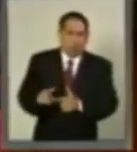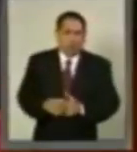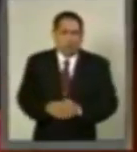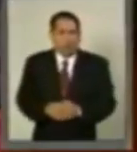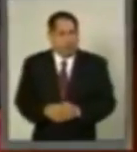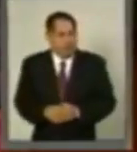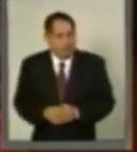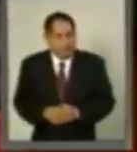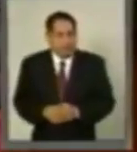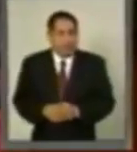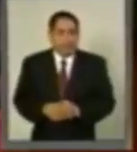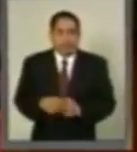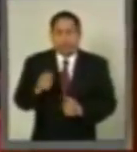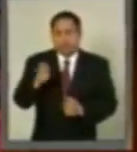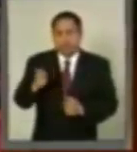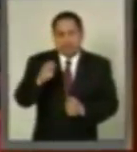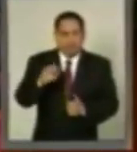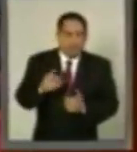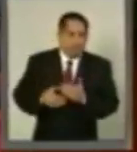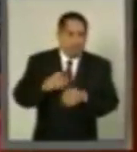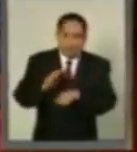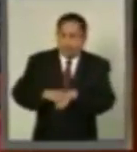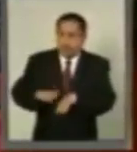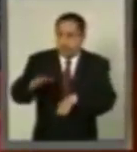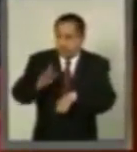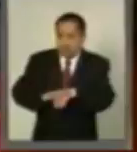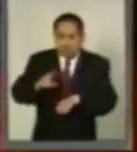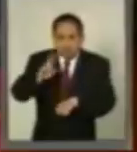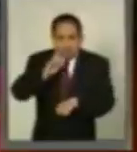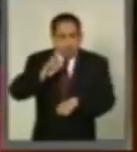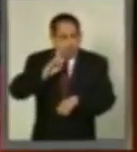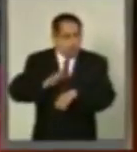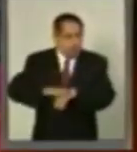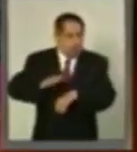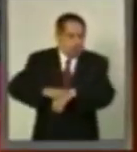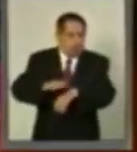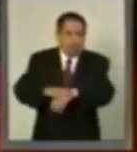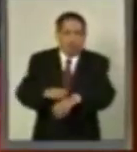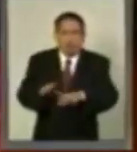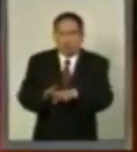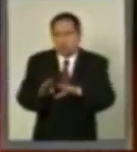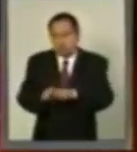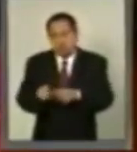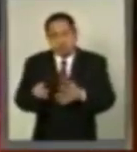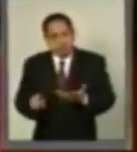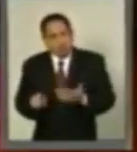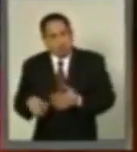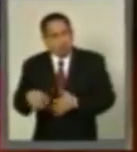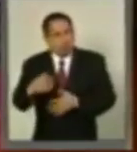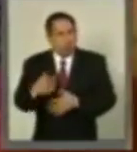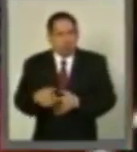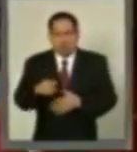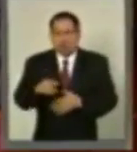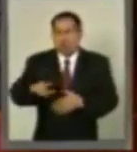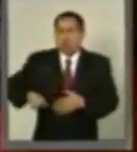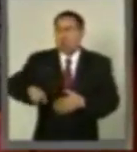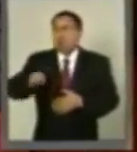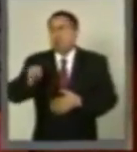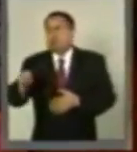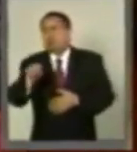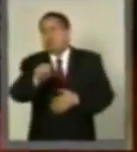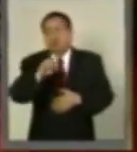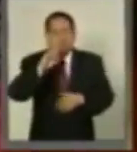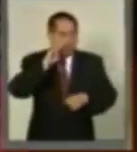Y esta cifra podría seguir aumentando si desde el gobierno o desde todos los ámbitos de